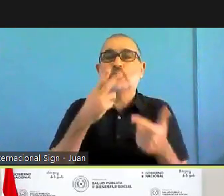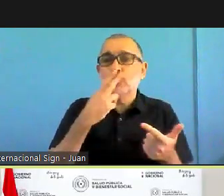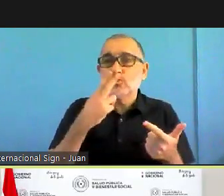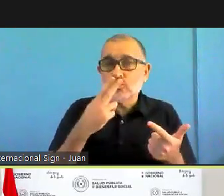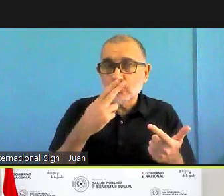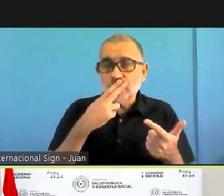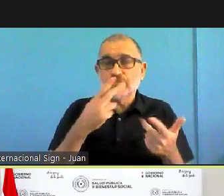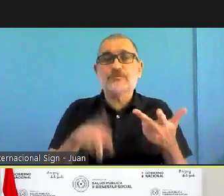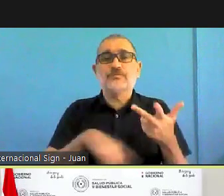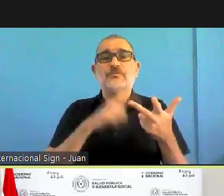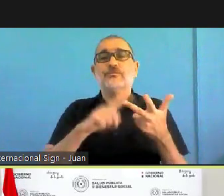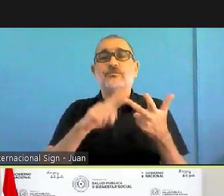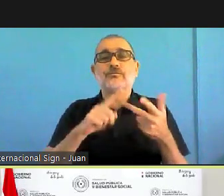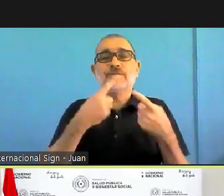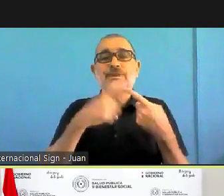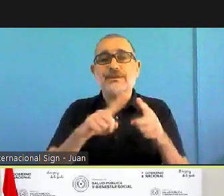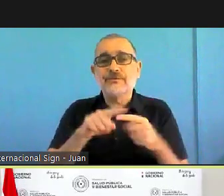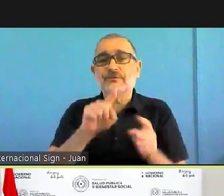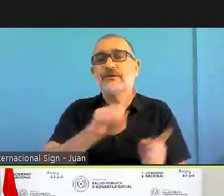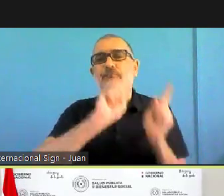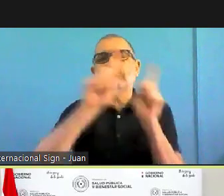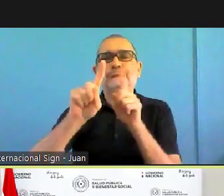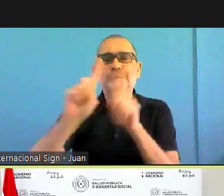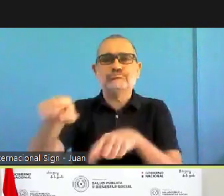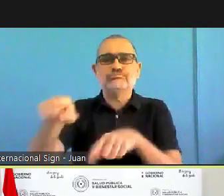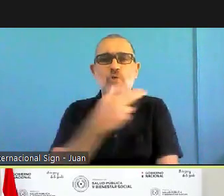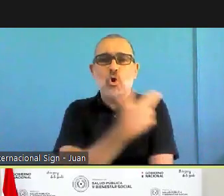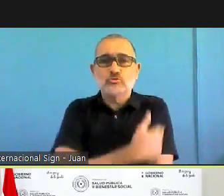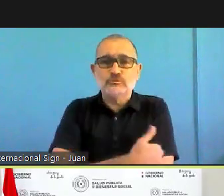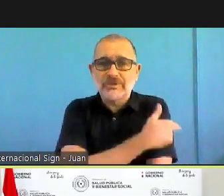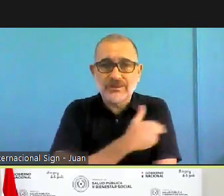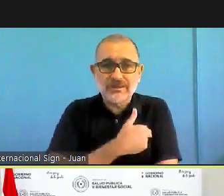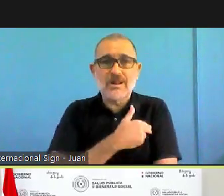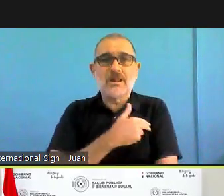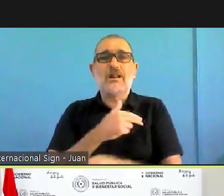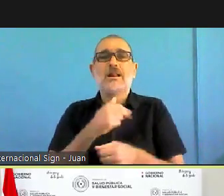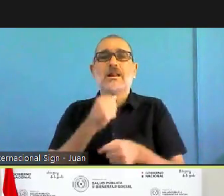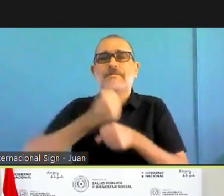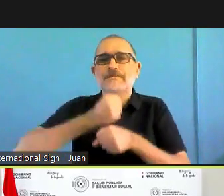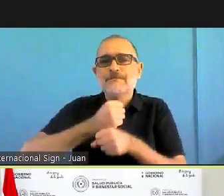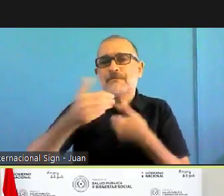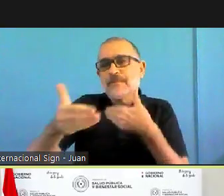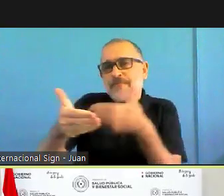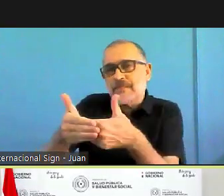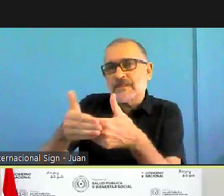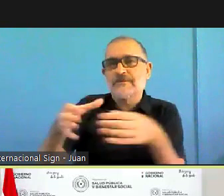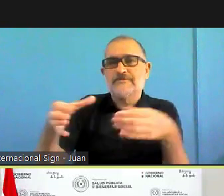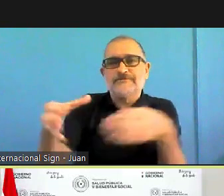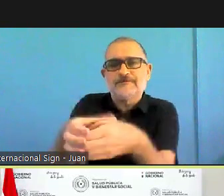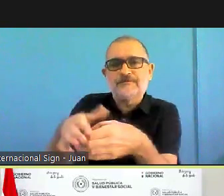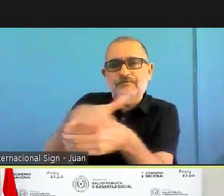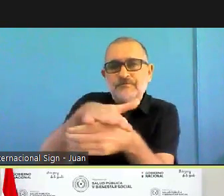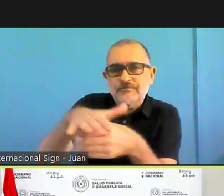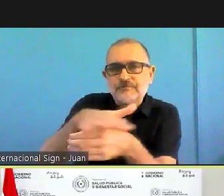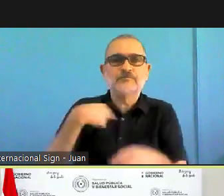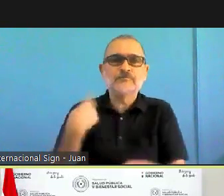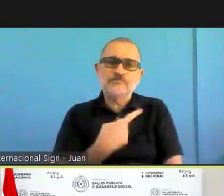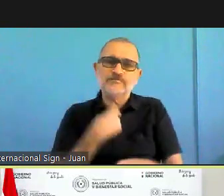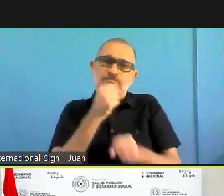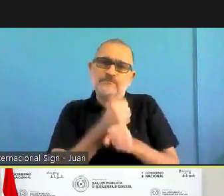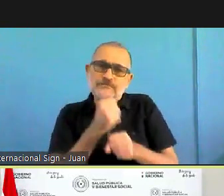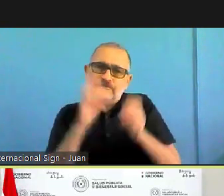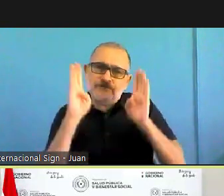tuvieron resultados en estas 3 regiones de manera muy importante. Lo iniciamos en 2015 y luego en los siguientes 2 años